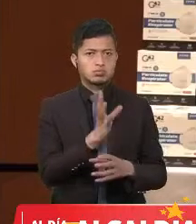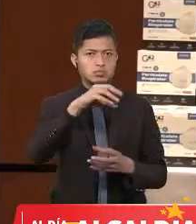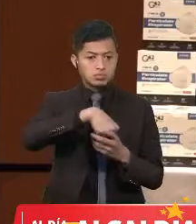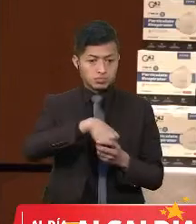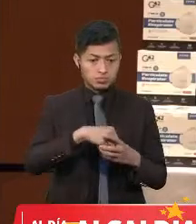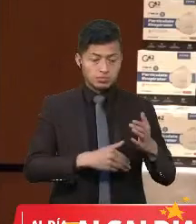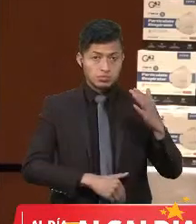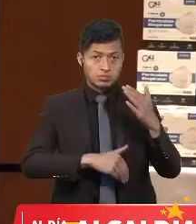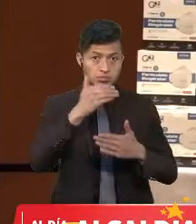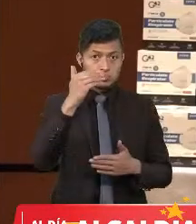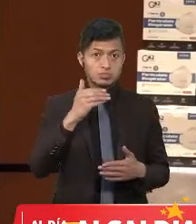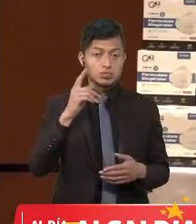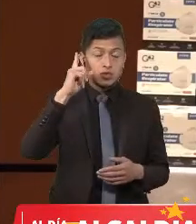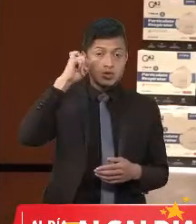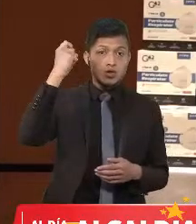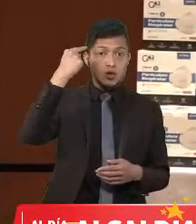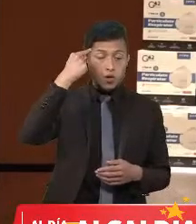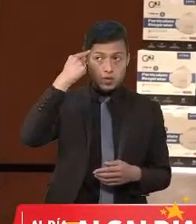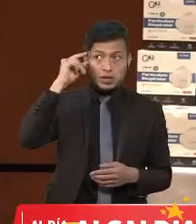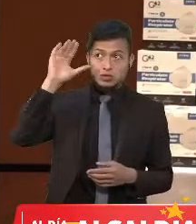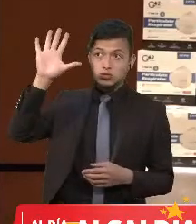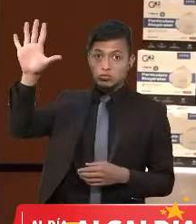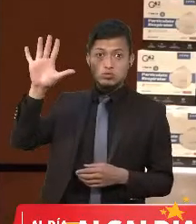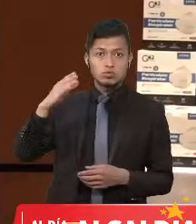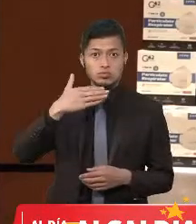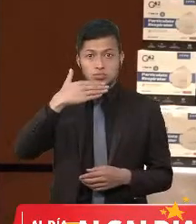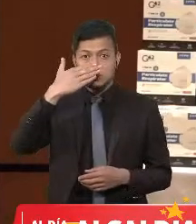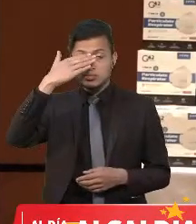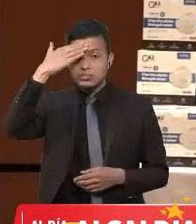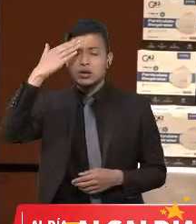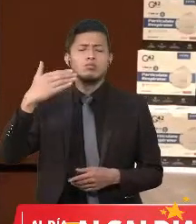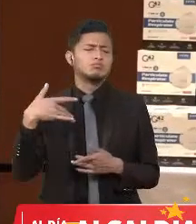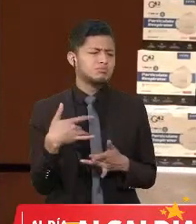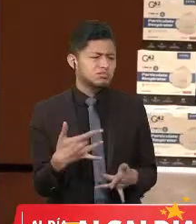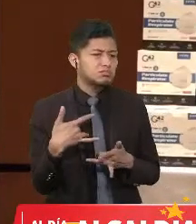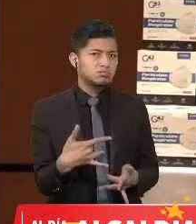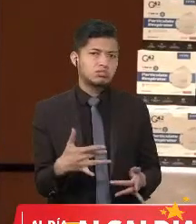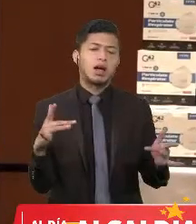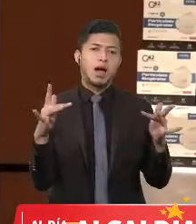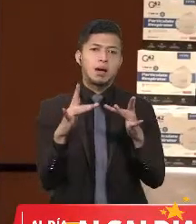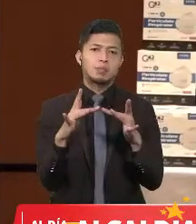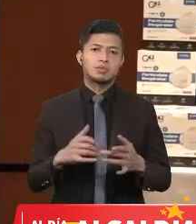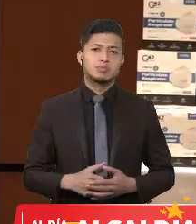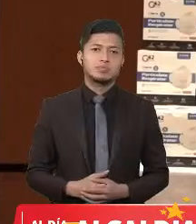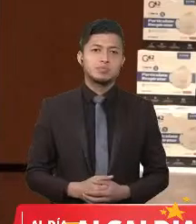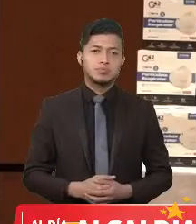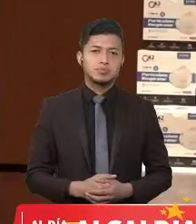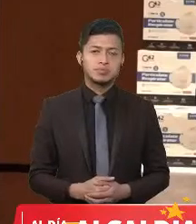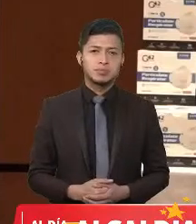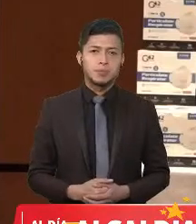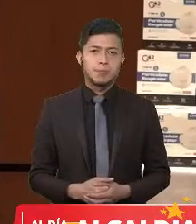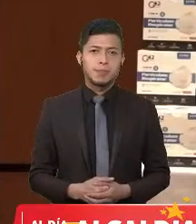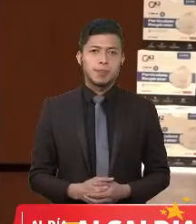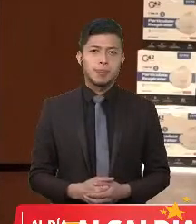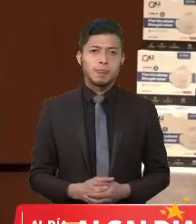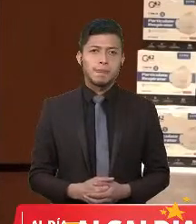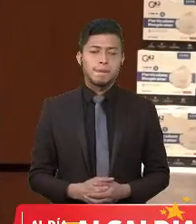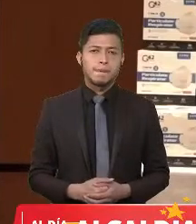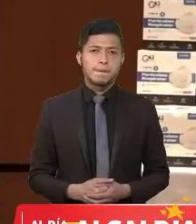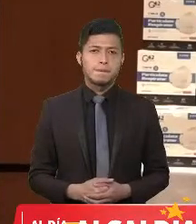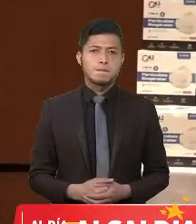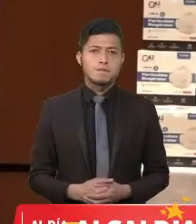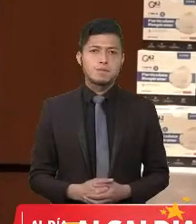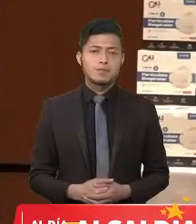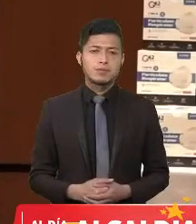gobierno del pueblo de los Emiratos Árabes Unidos. La solidaridad respecto a los Emiratos Árabes Unidos